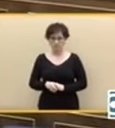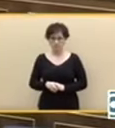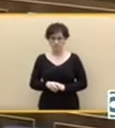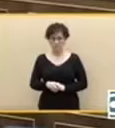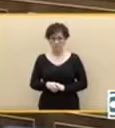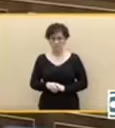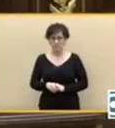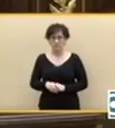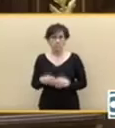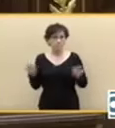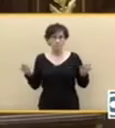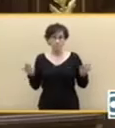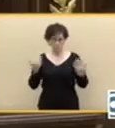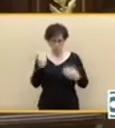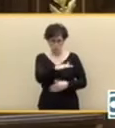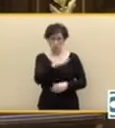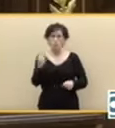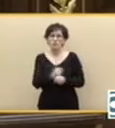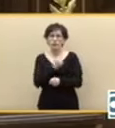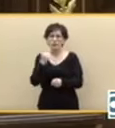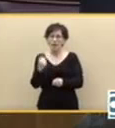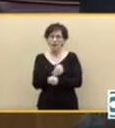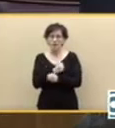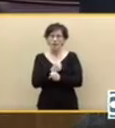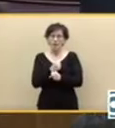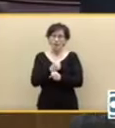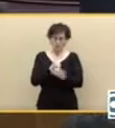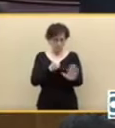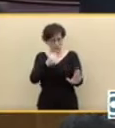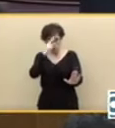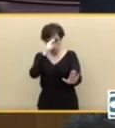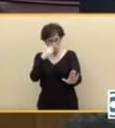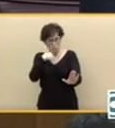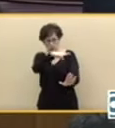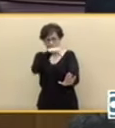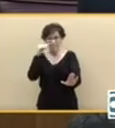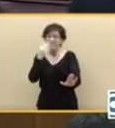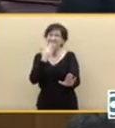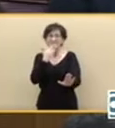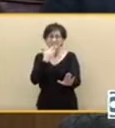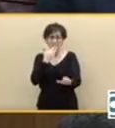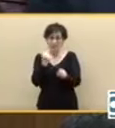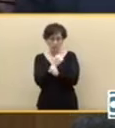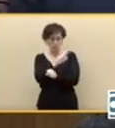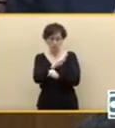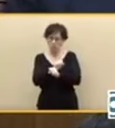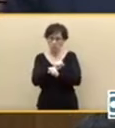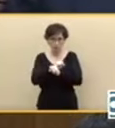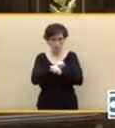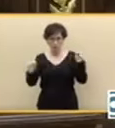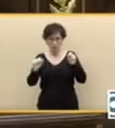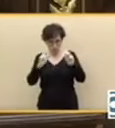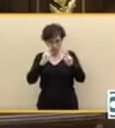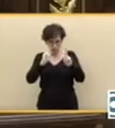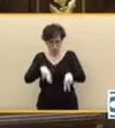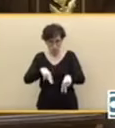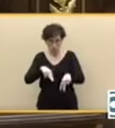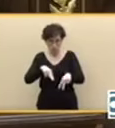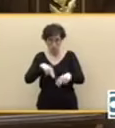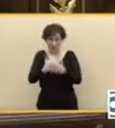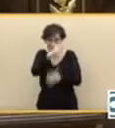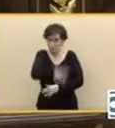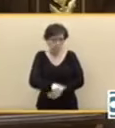Era una tarea, no se preocupe, imposible, lo reconozco, incluso para usted. A mi